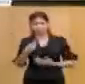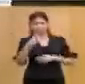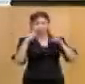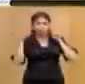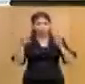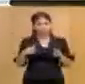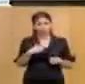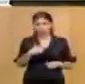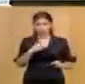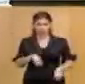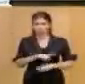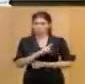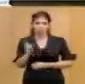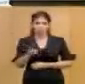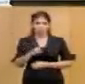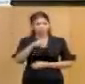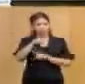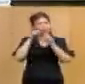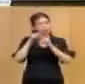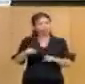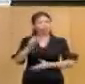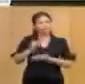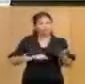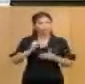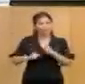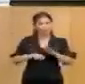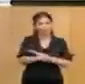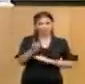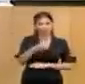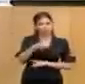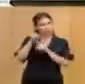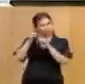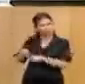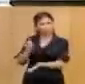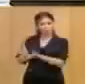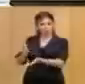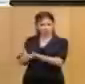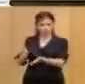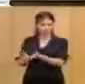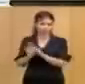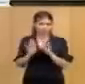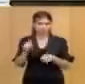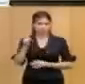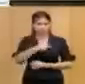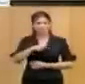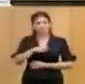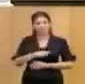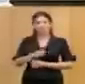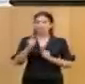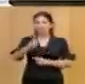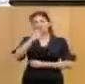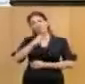Gobierno no está planteado para contratar, sino para despedir. Y lo que necesita España no es facilitar